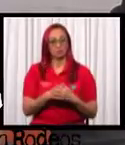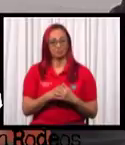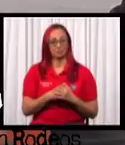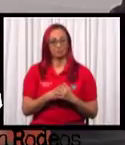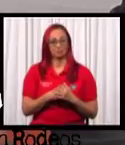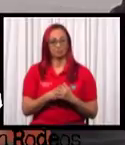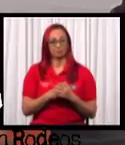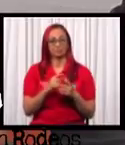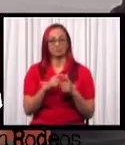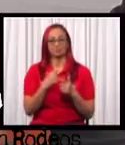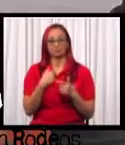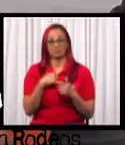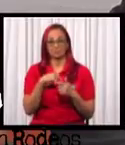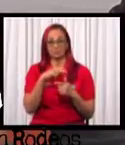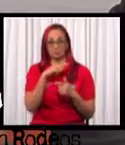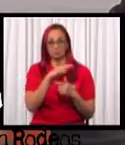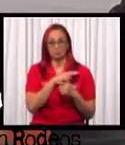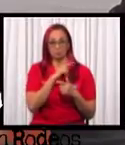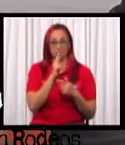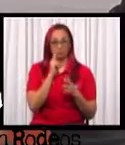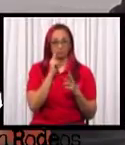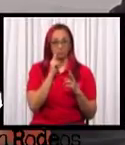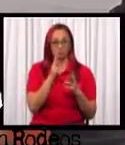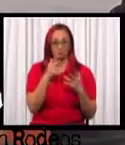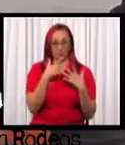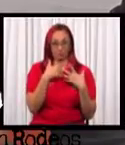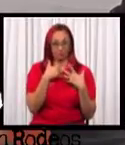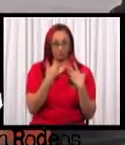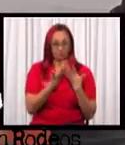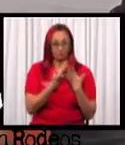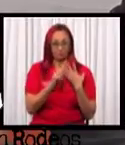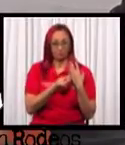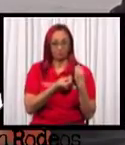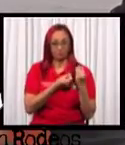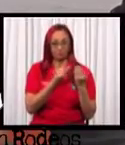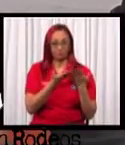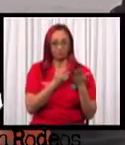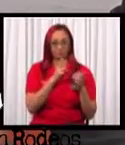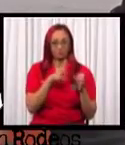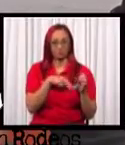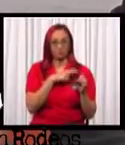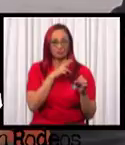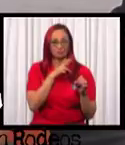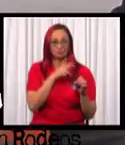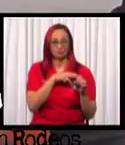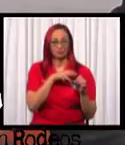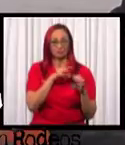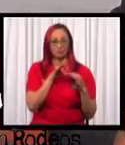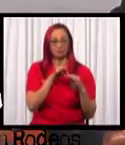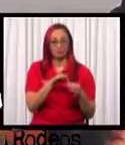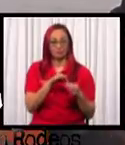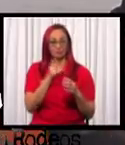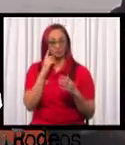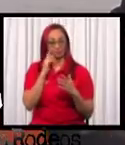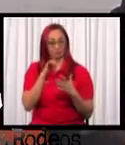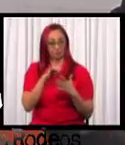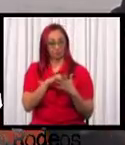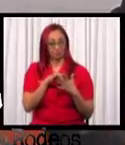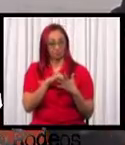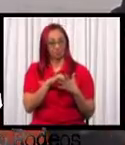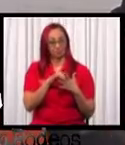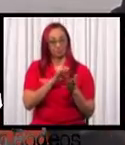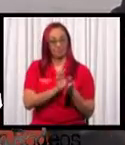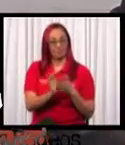nosotros vemos que la producción nacional viene precisamente a evitar este